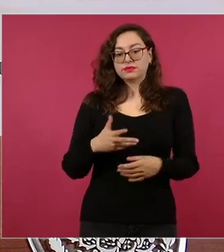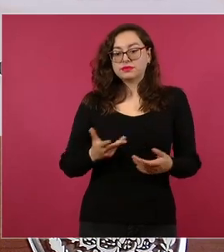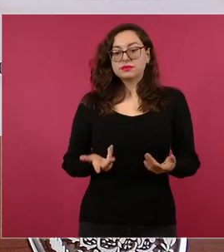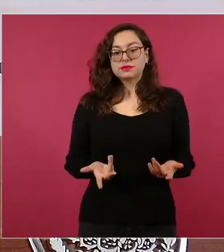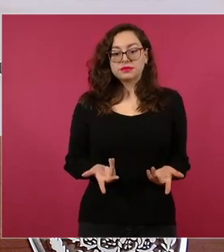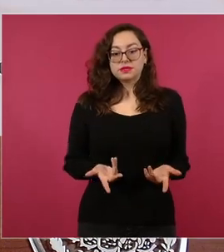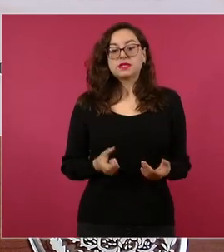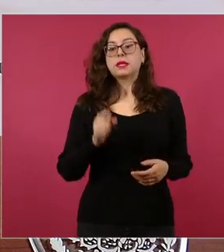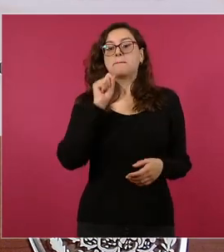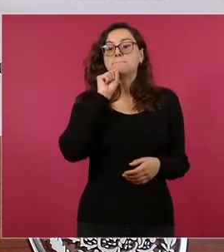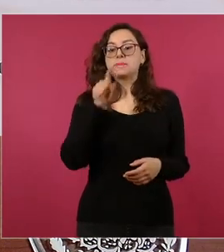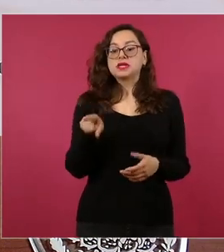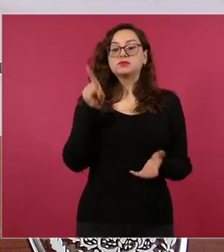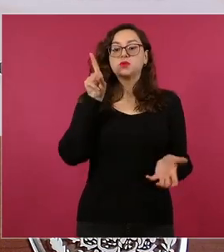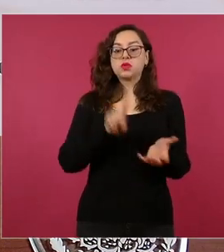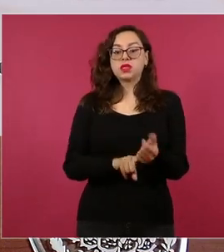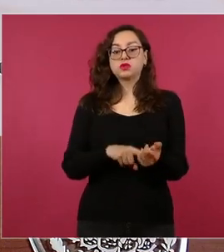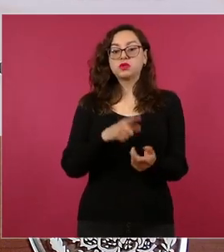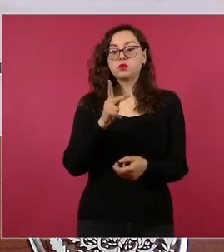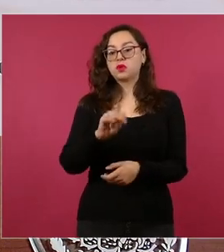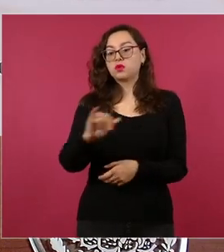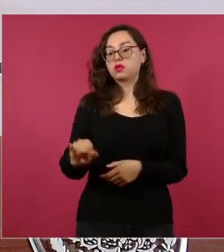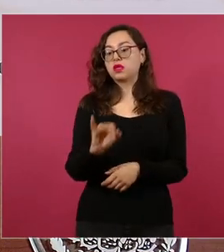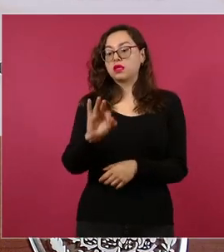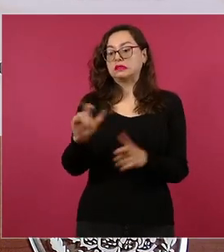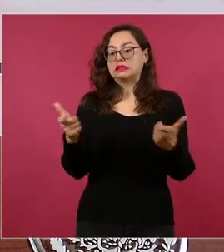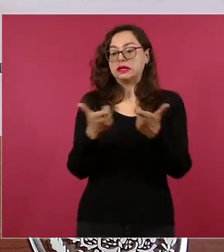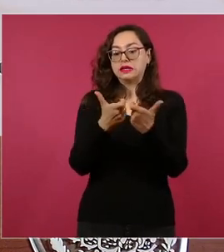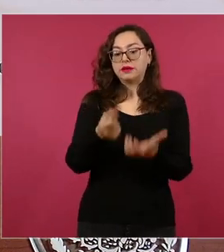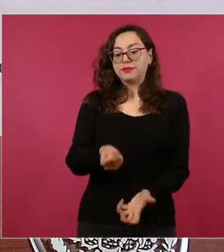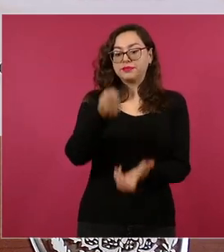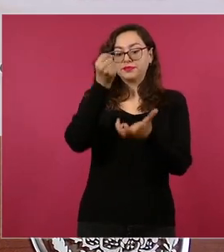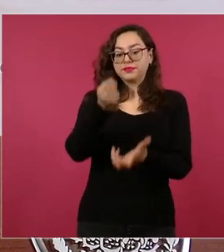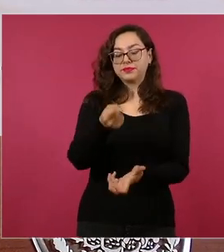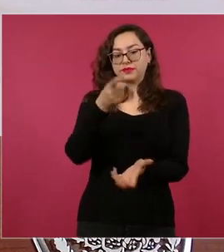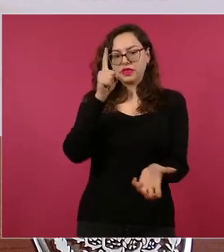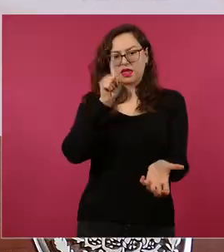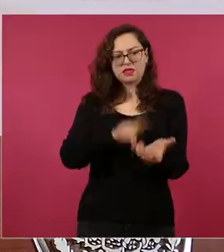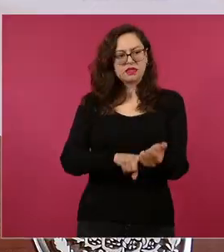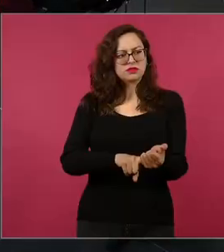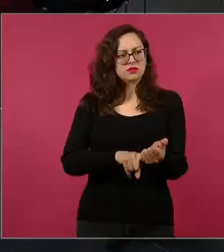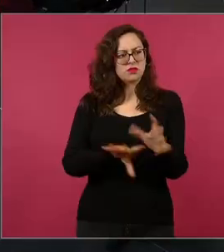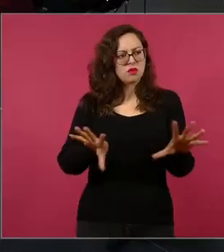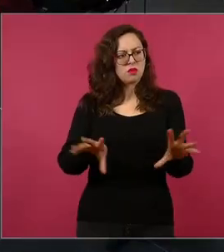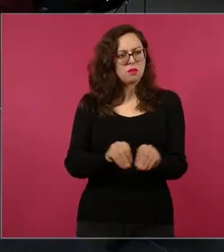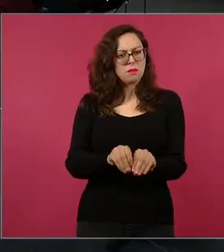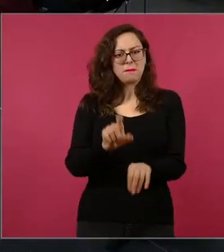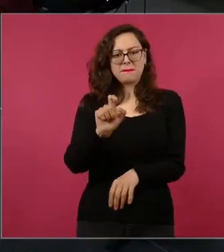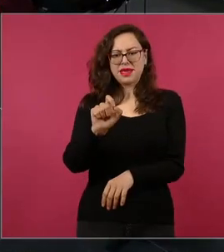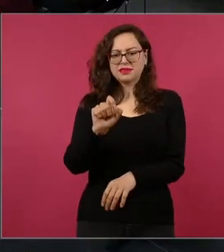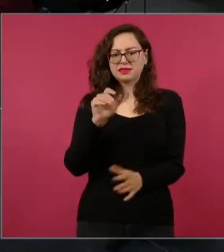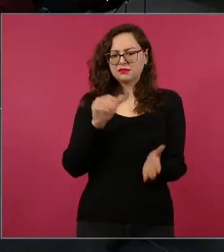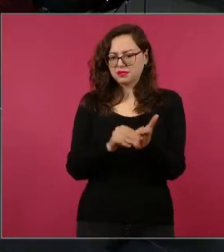mismos fideicomisos son, creo que son 20,000,000,000, ¿no?